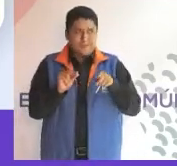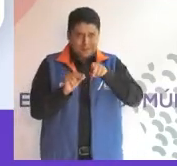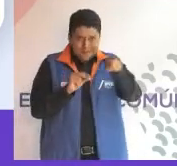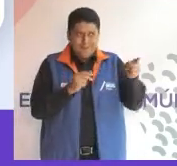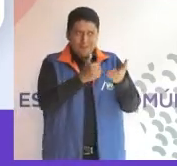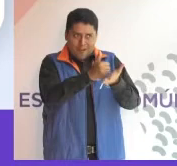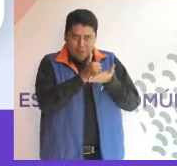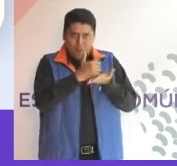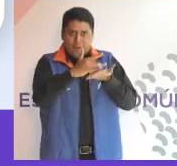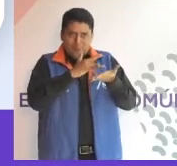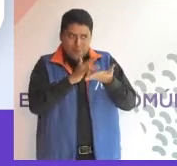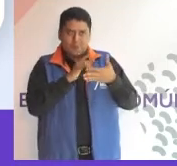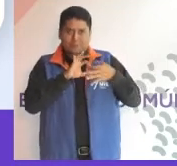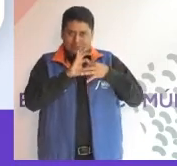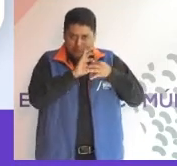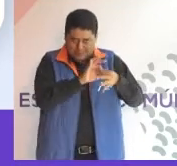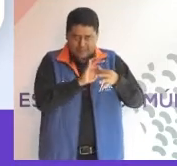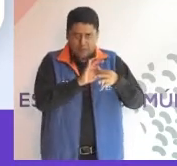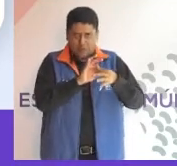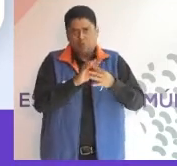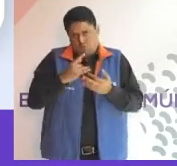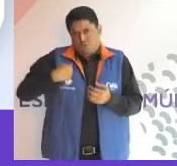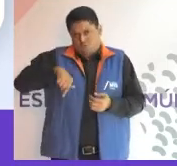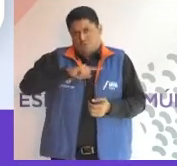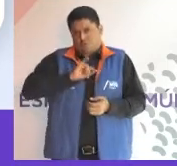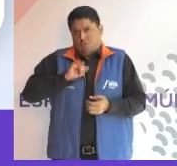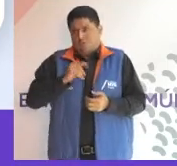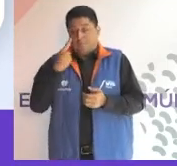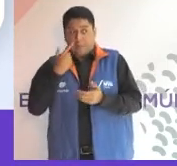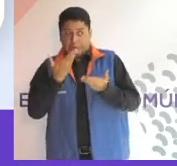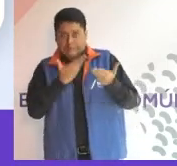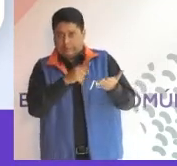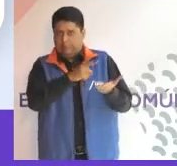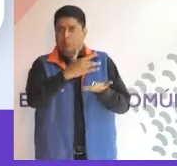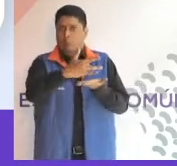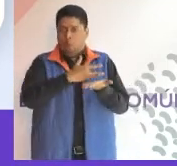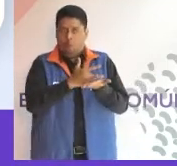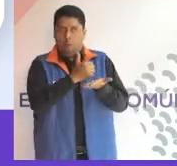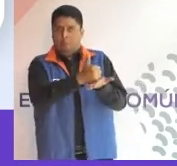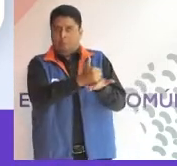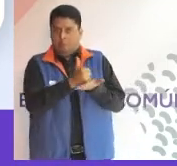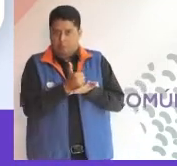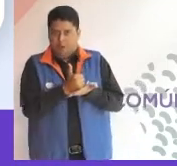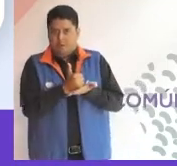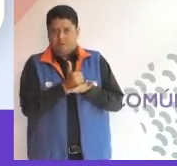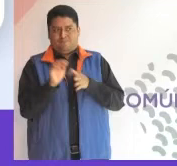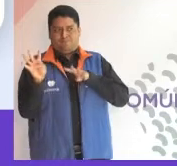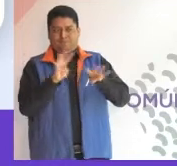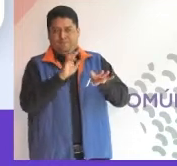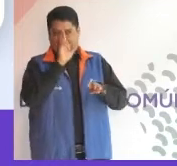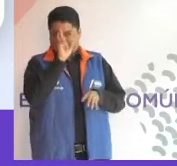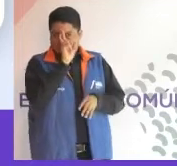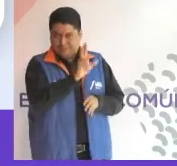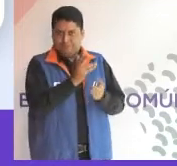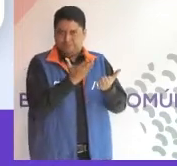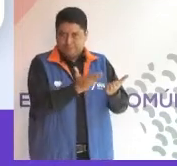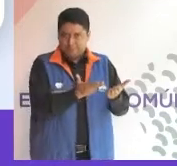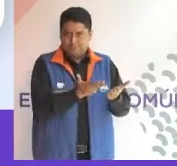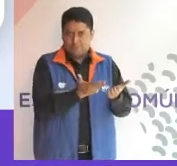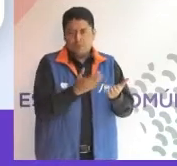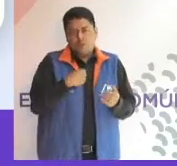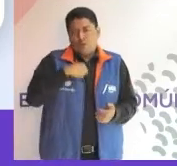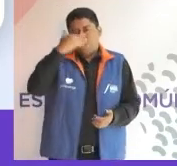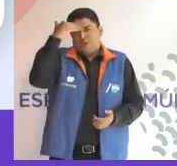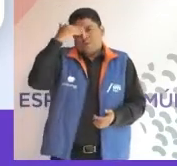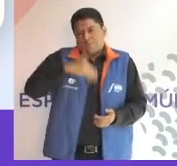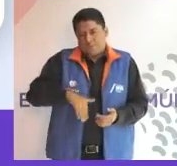el protagonismo que se requiere. Yo entiendo que para la mayoría de las organizaciones es muy complicado